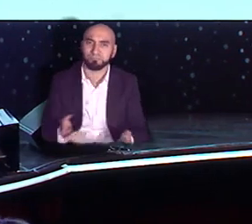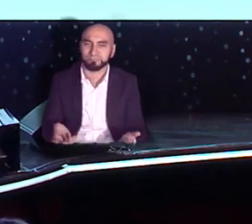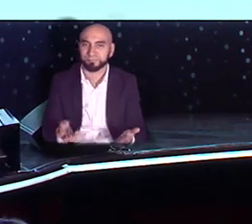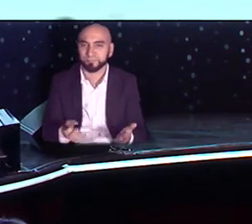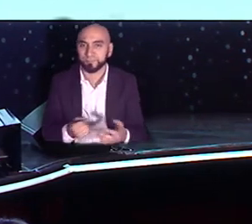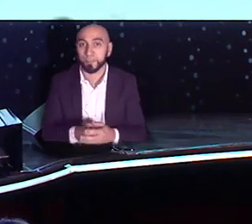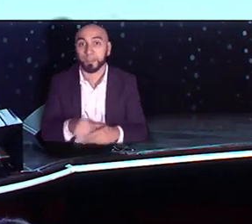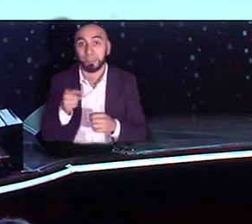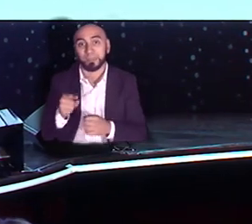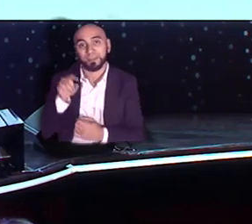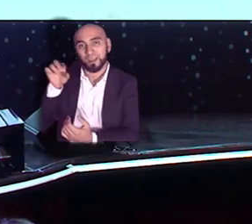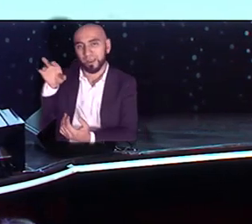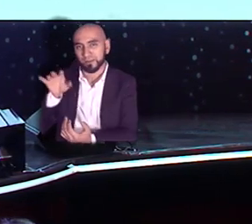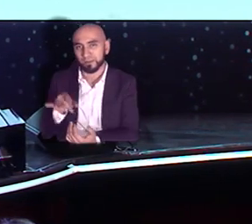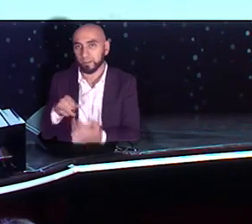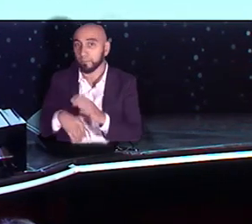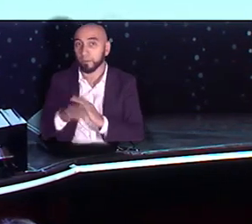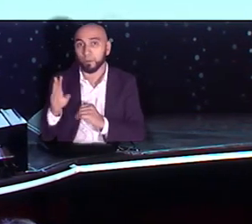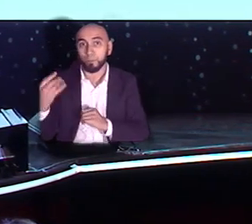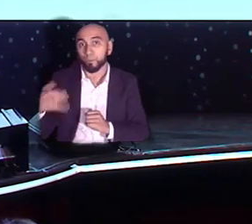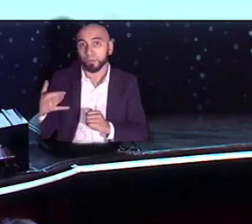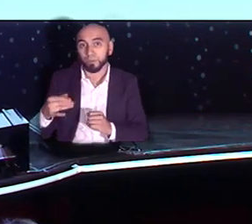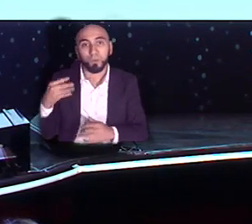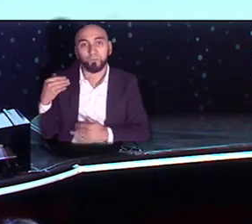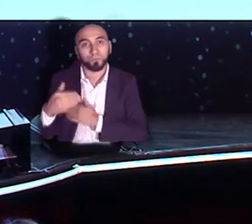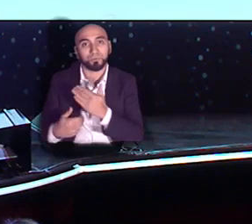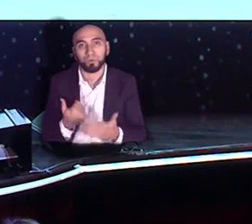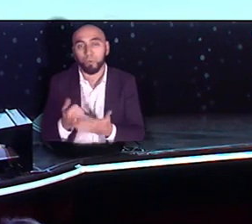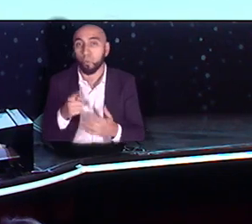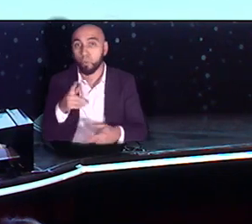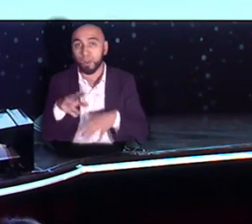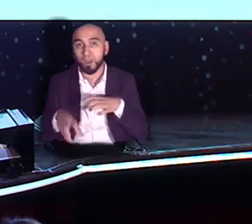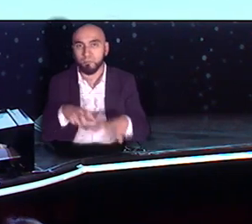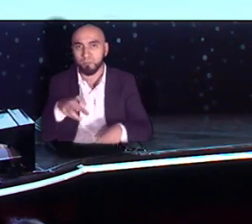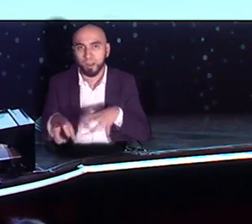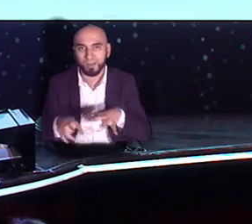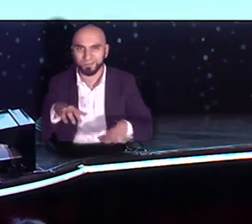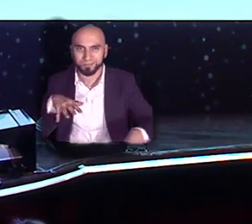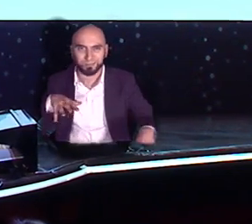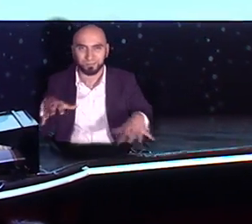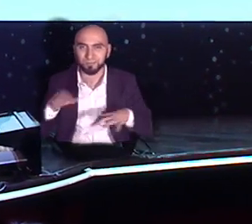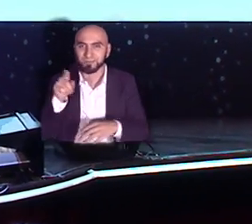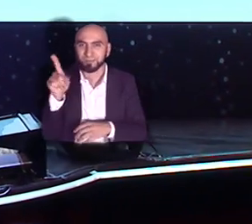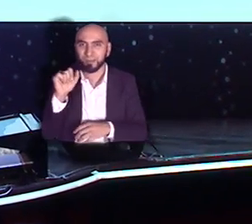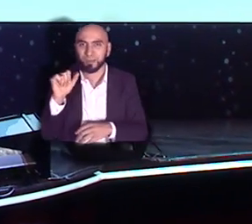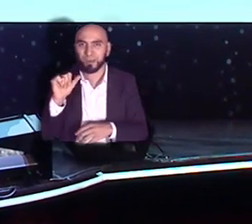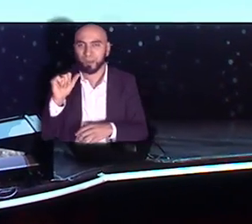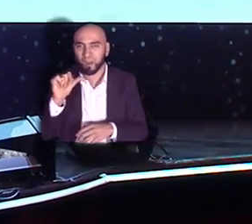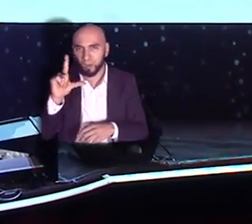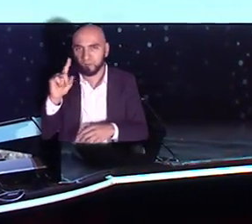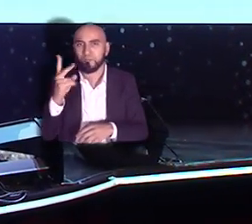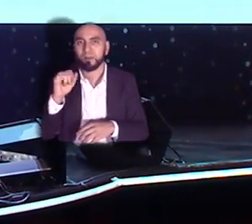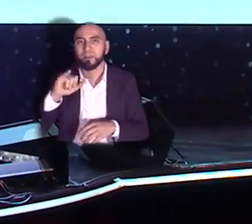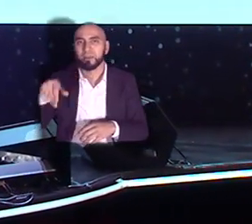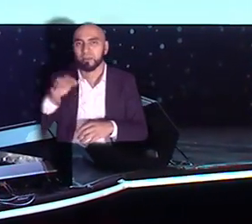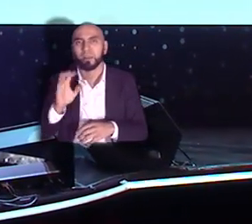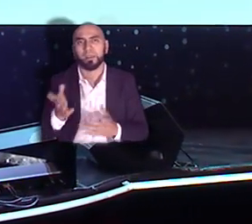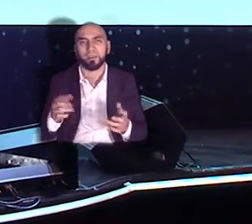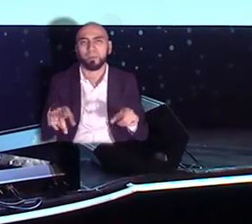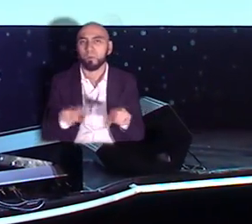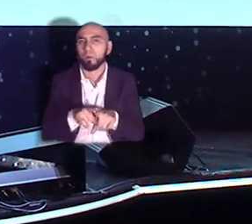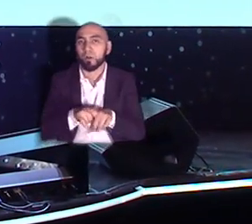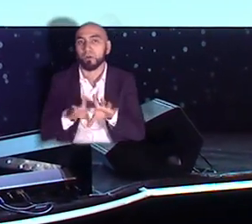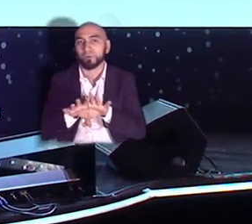características más importantes de la evolución. Un animal salvaje es un una concepción multidimensional entre